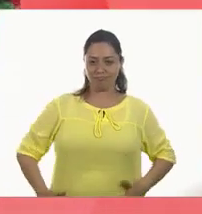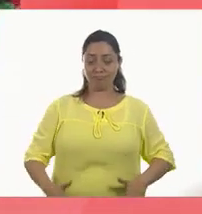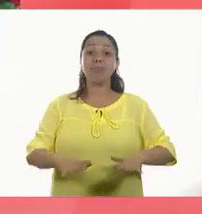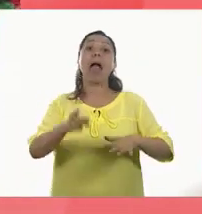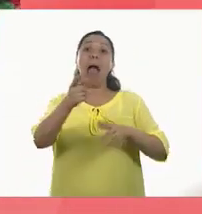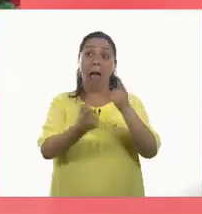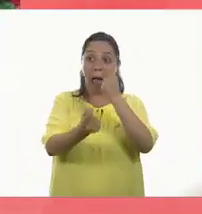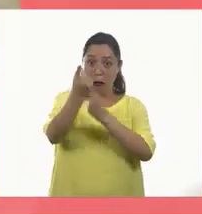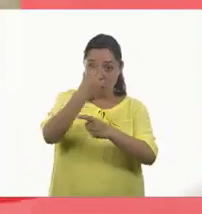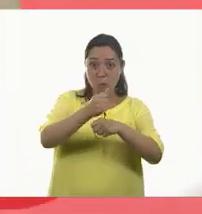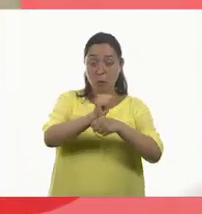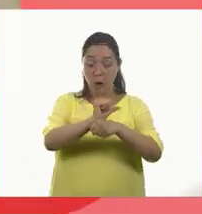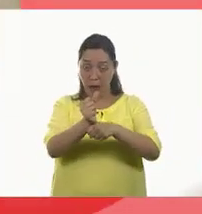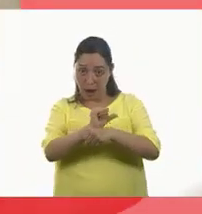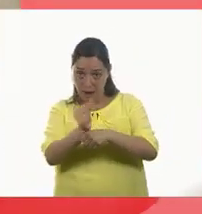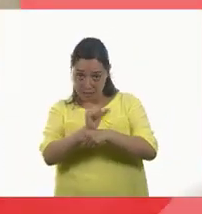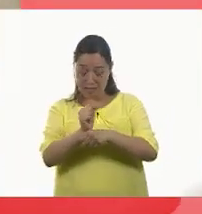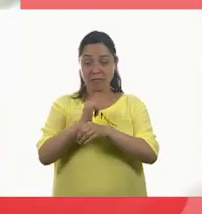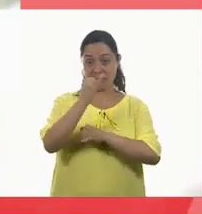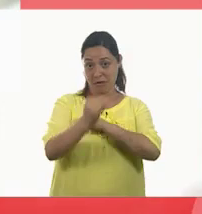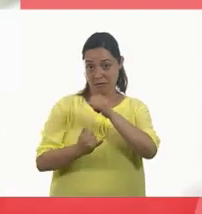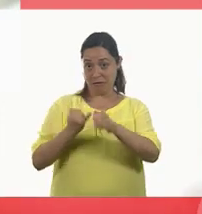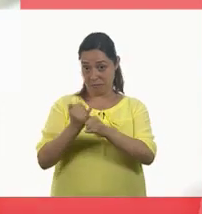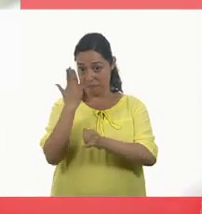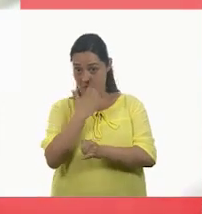de talla nacional e internacional.